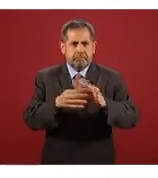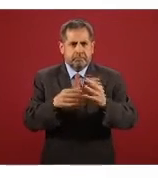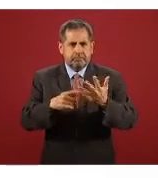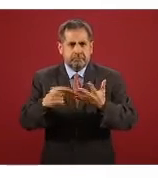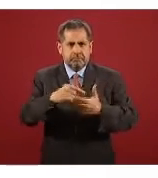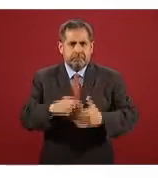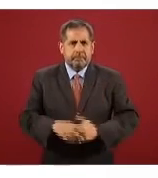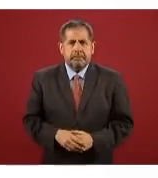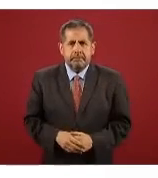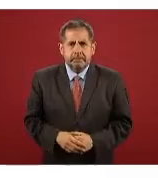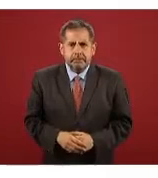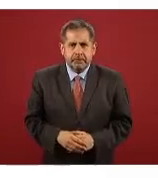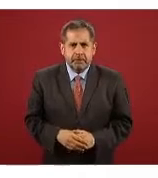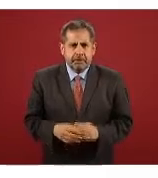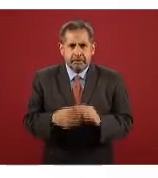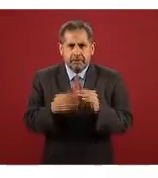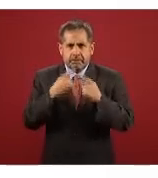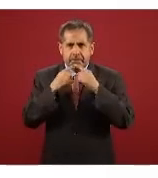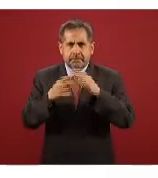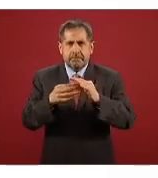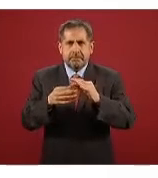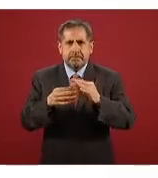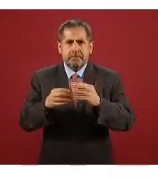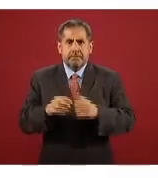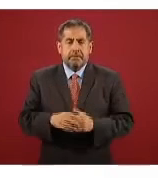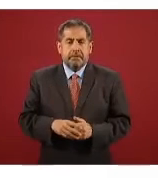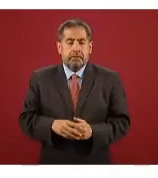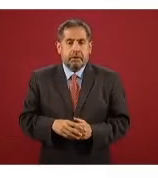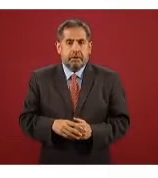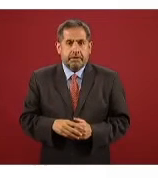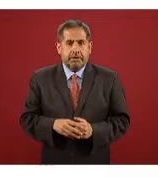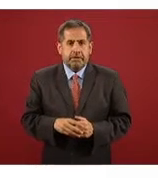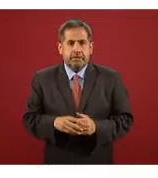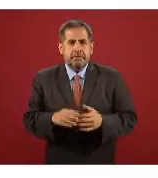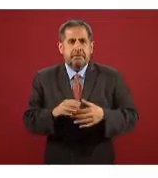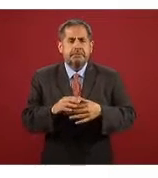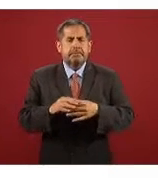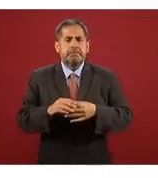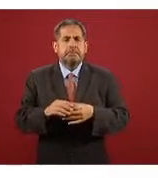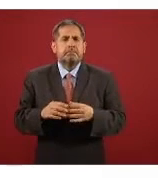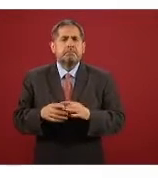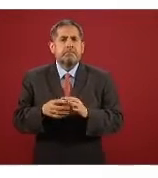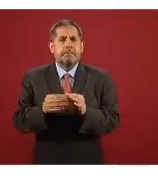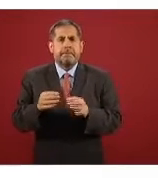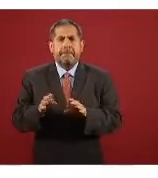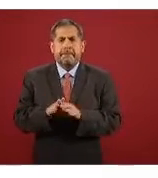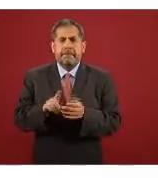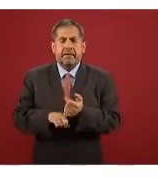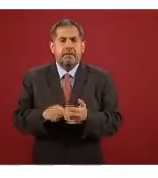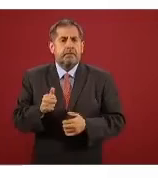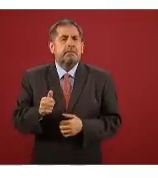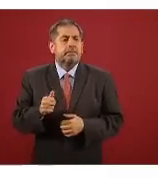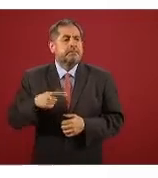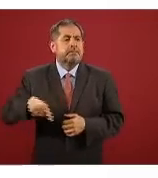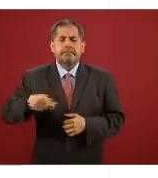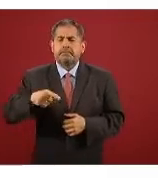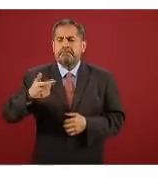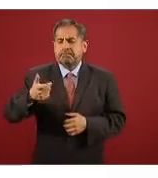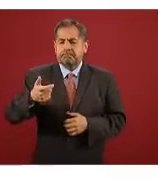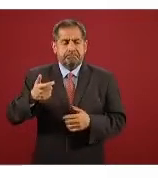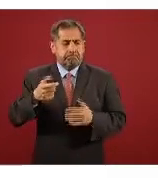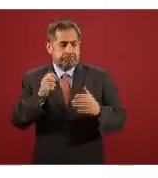de grupos delictivos, en donde lo importante será seguir la ruta del dinero, en este caso de